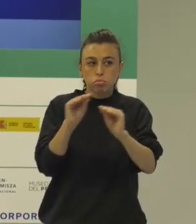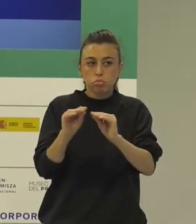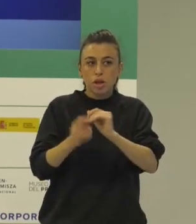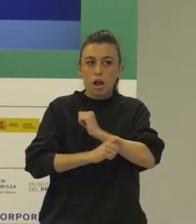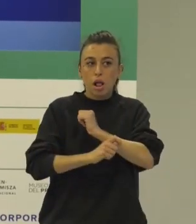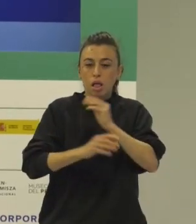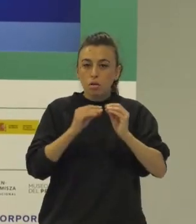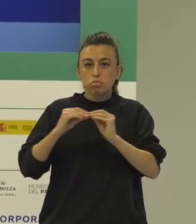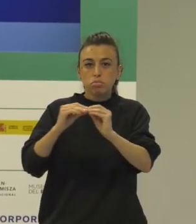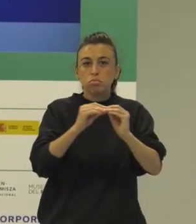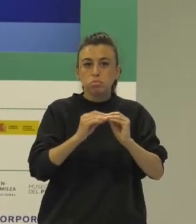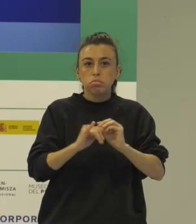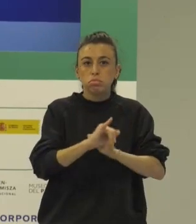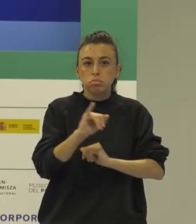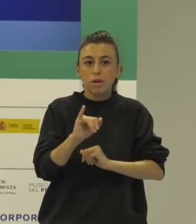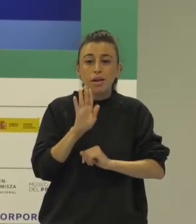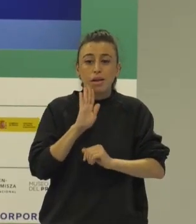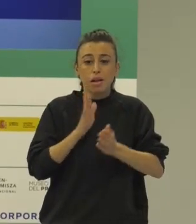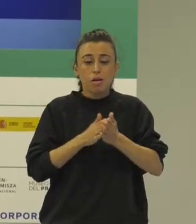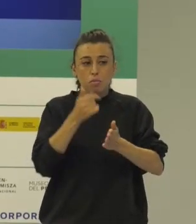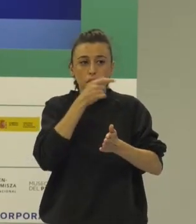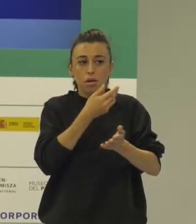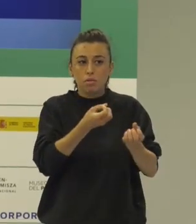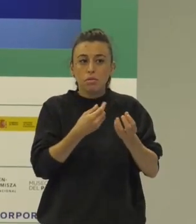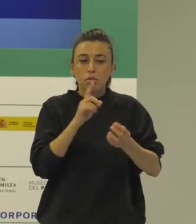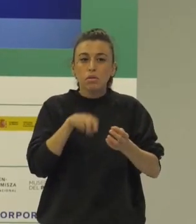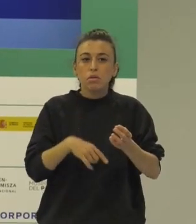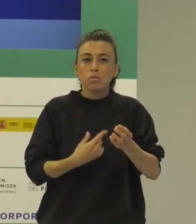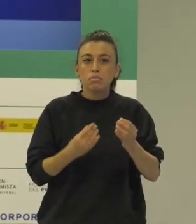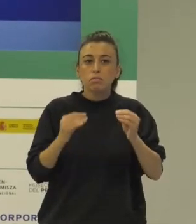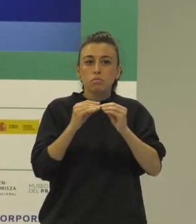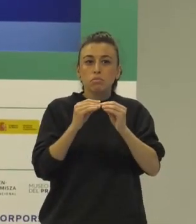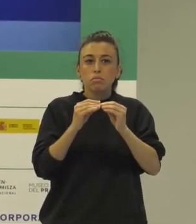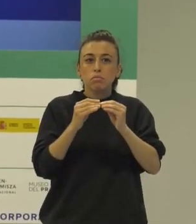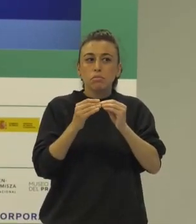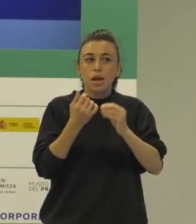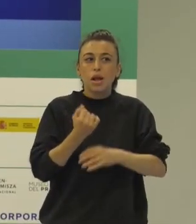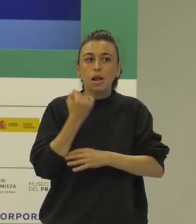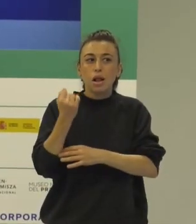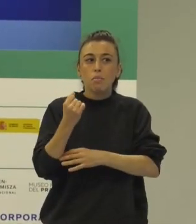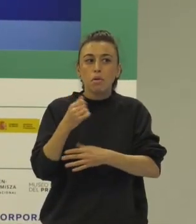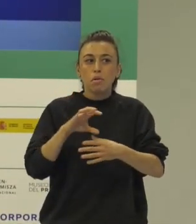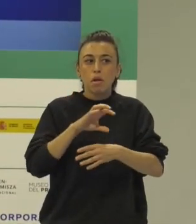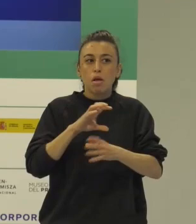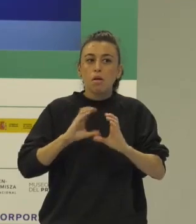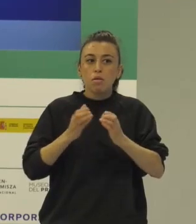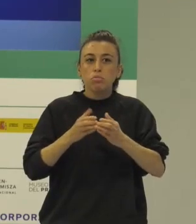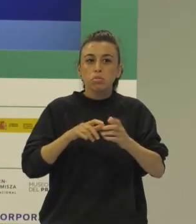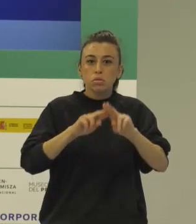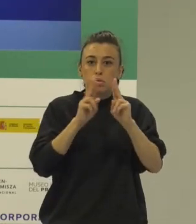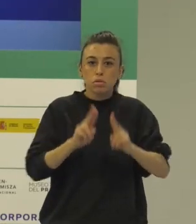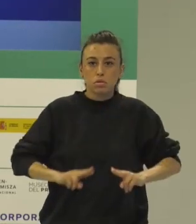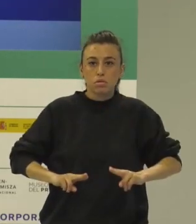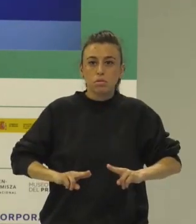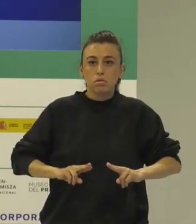estaba contando aquí el compañero también, que tienen el respaldo de la comunidad internacional, que tienen el respaldo de la Unión Europea, que tienen el respaldo